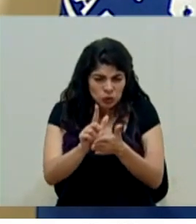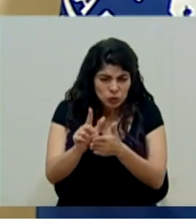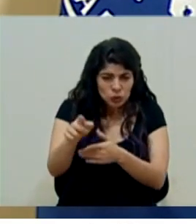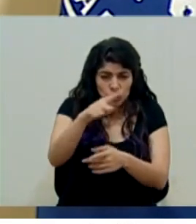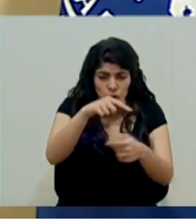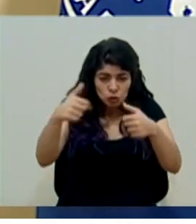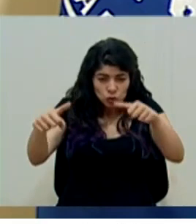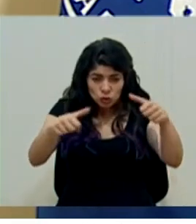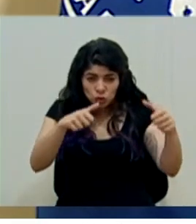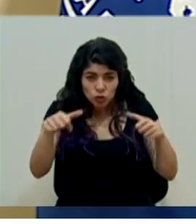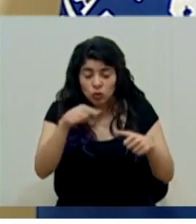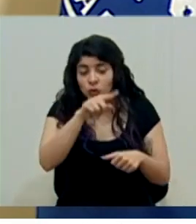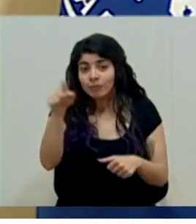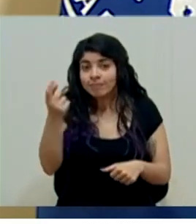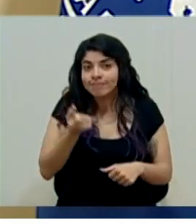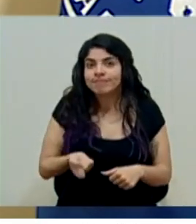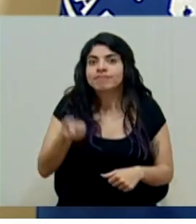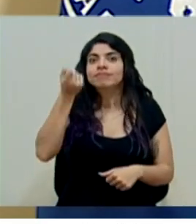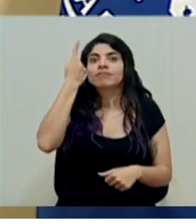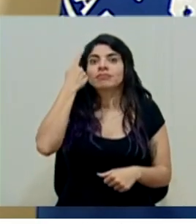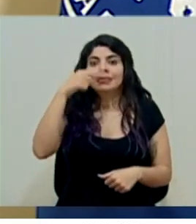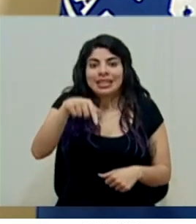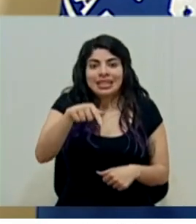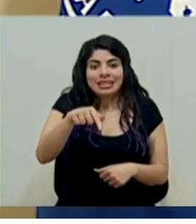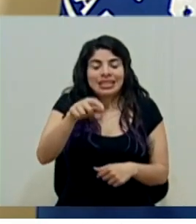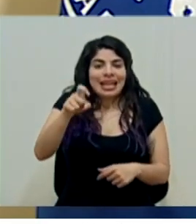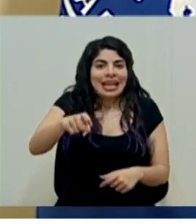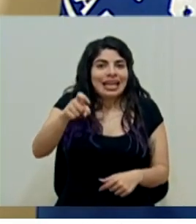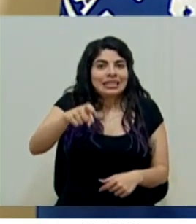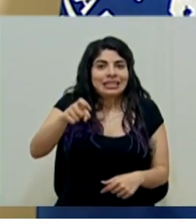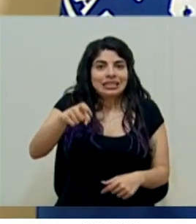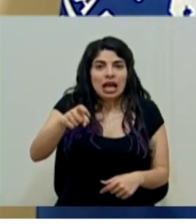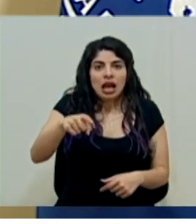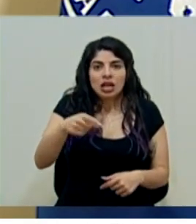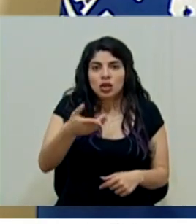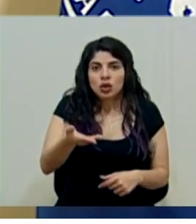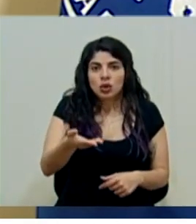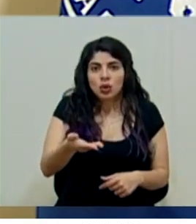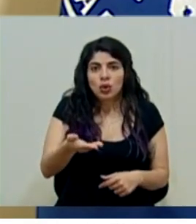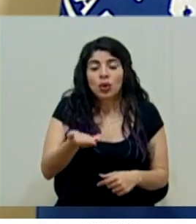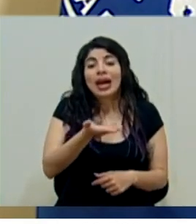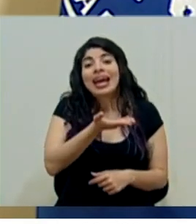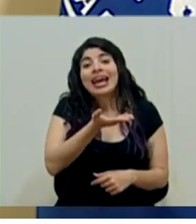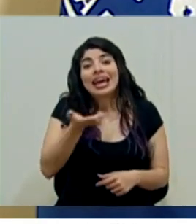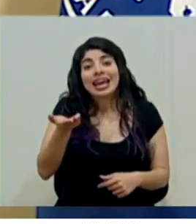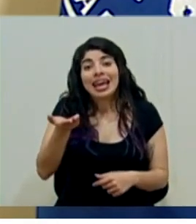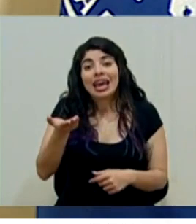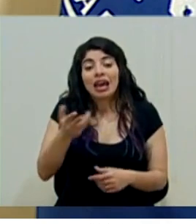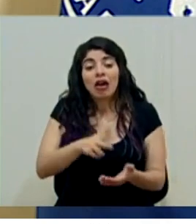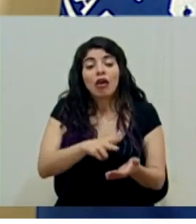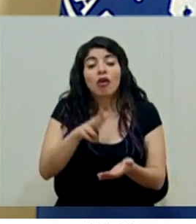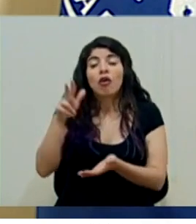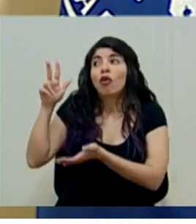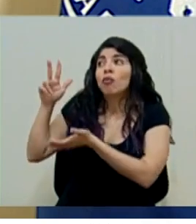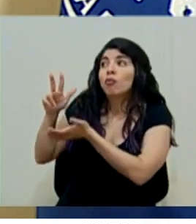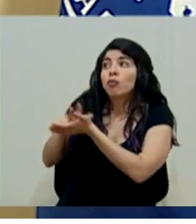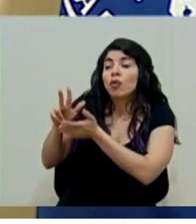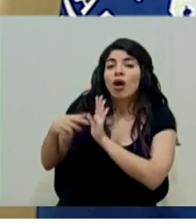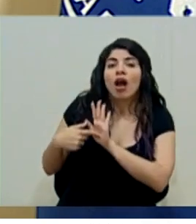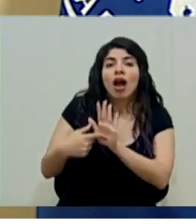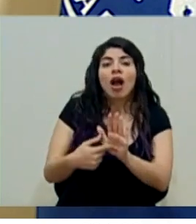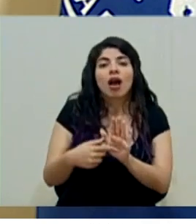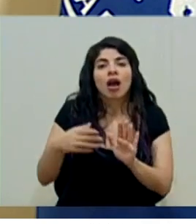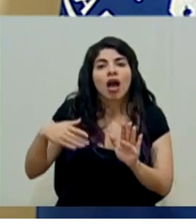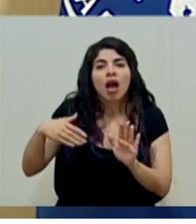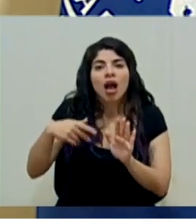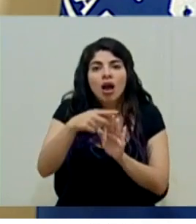un consenso entendiendo la necesidad, a que se acuerde algo que después no es transparente porque no se dio a